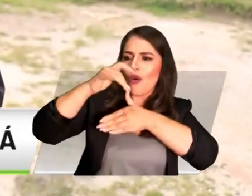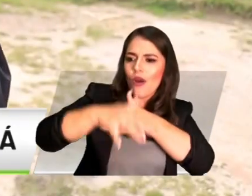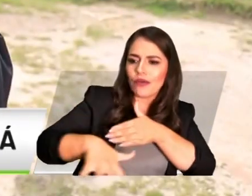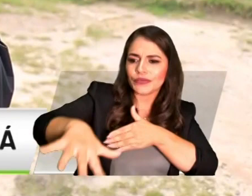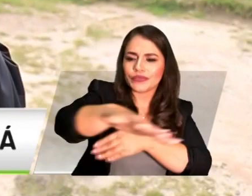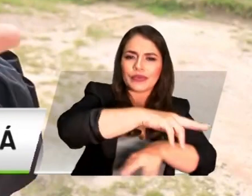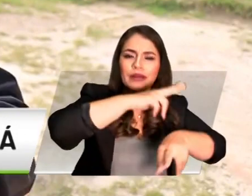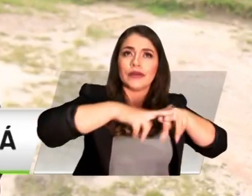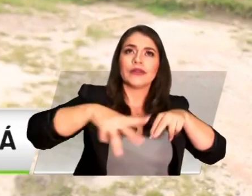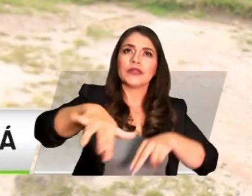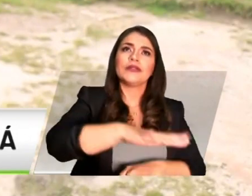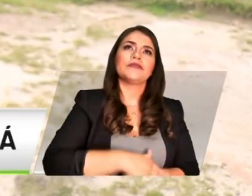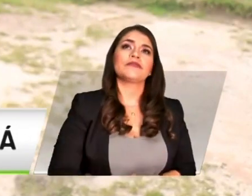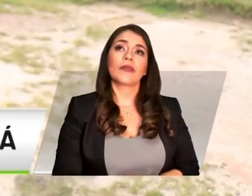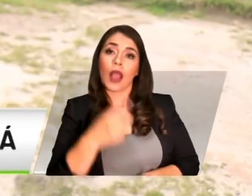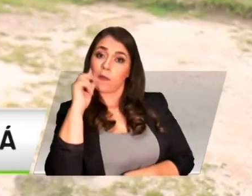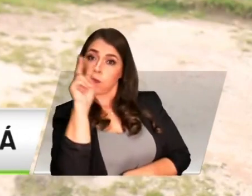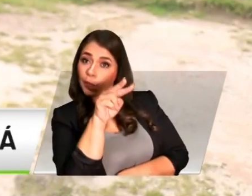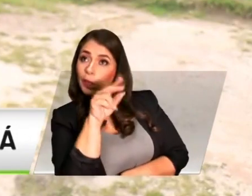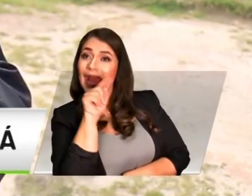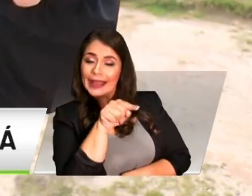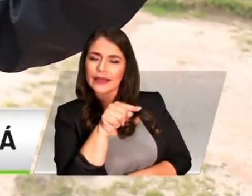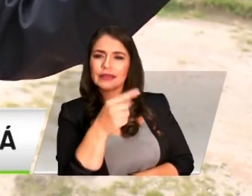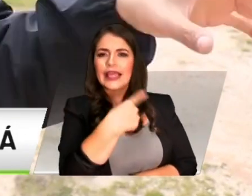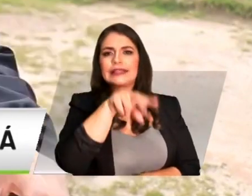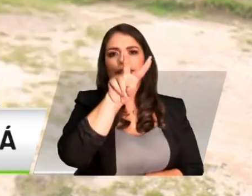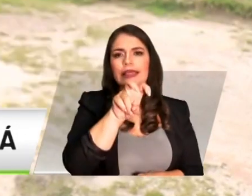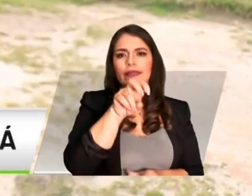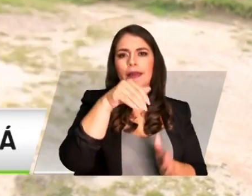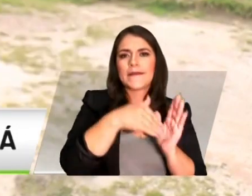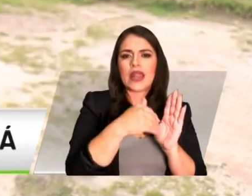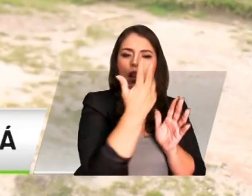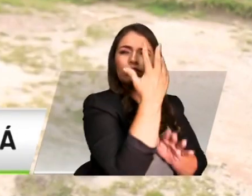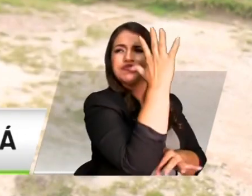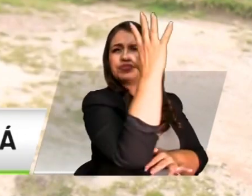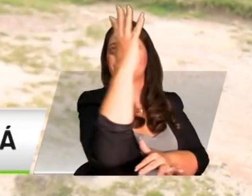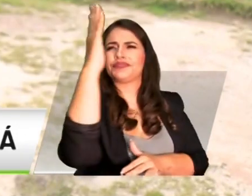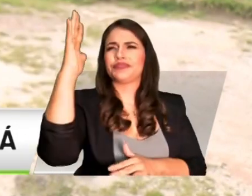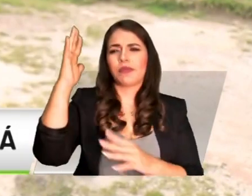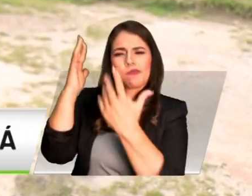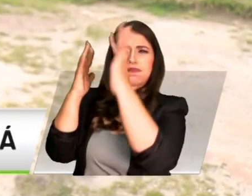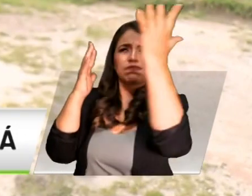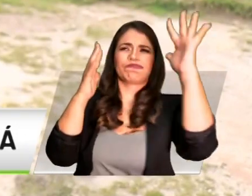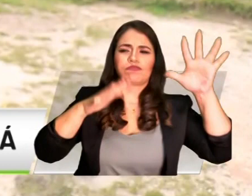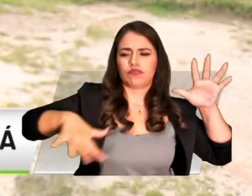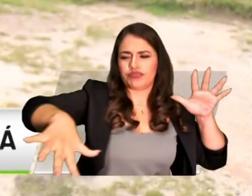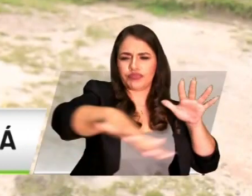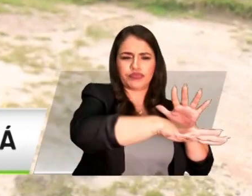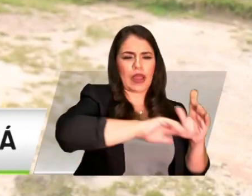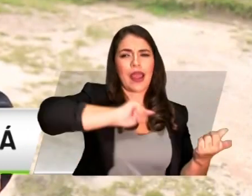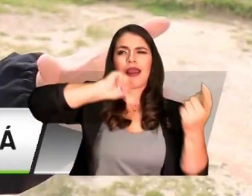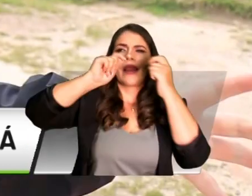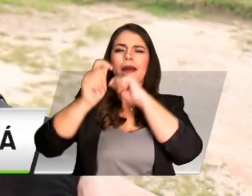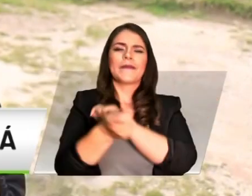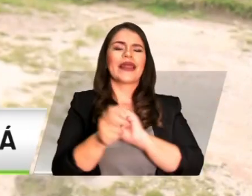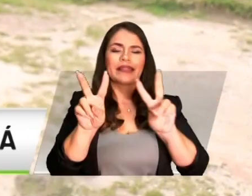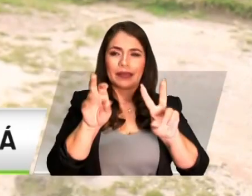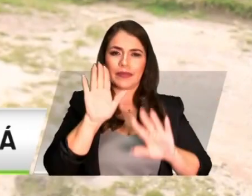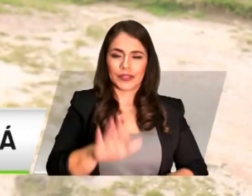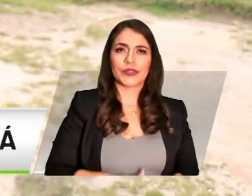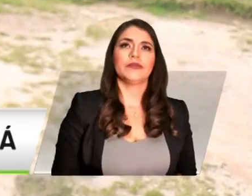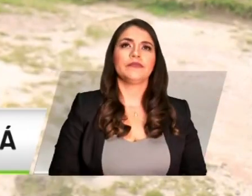producción de alrededor de 17.000 plantas de palma de cera, todo esto para transformar los diferentes ecosistemas de esta región afectados en algún